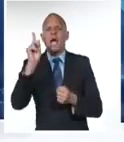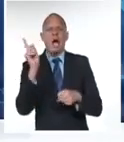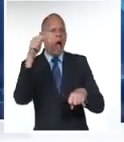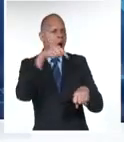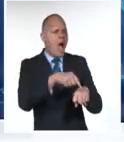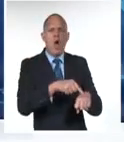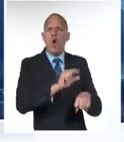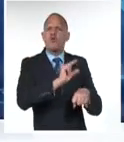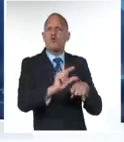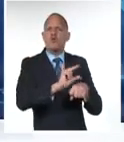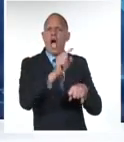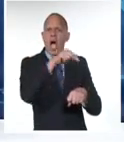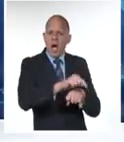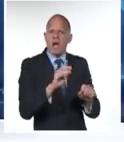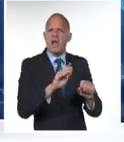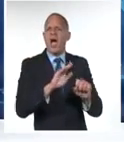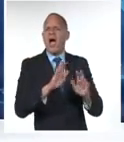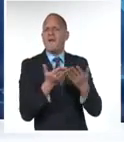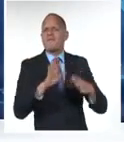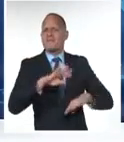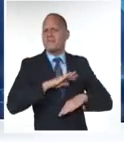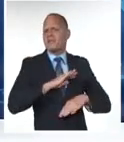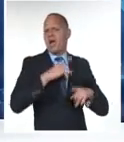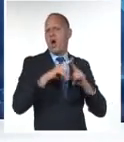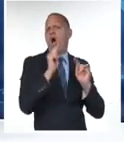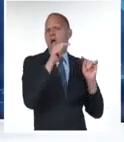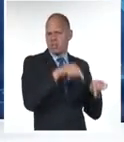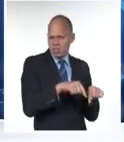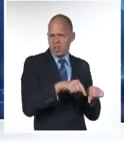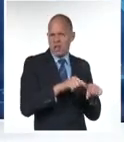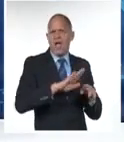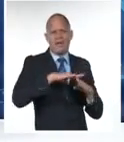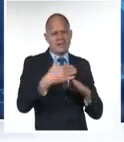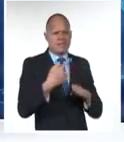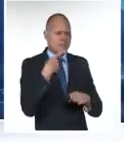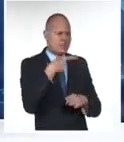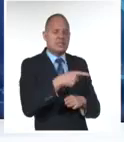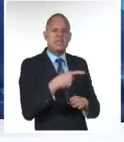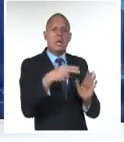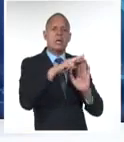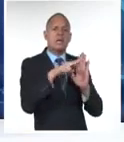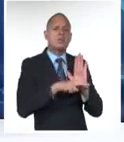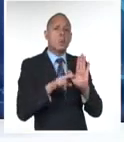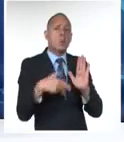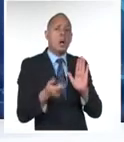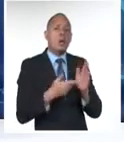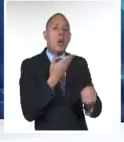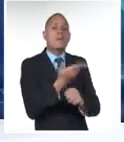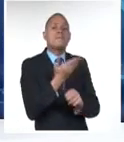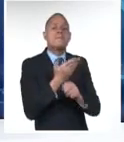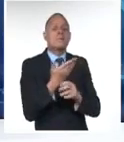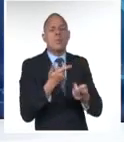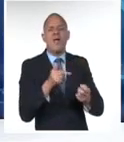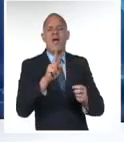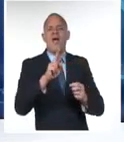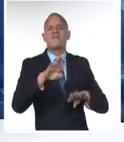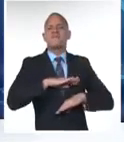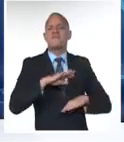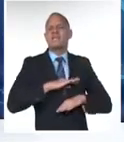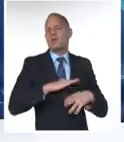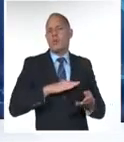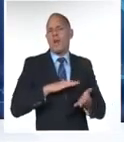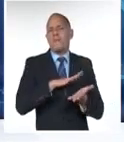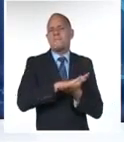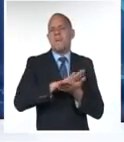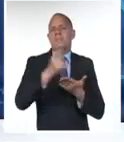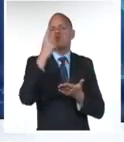sus visas de migrantes y a la vez gestionar que se le imponga como requisito obtener una visa de tránsito por un tercer país